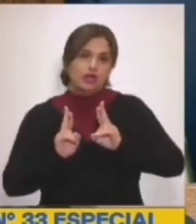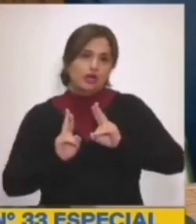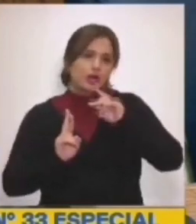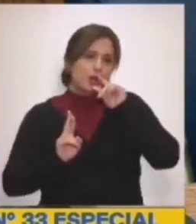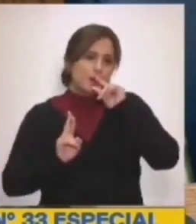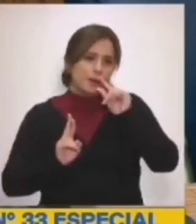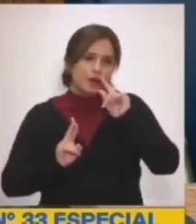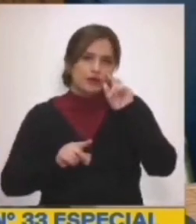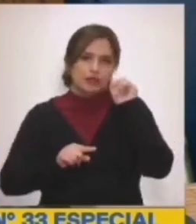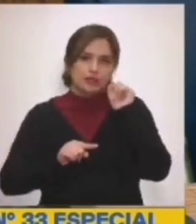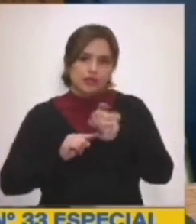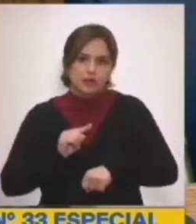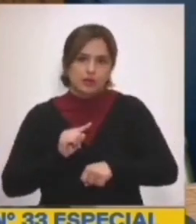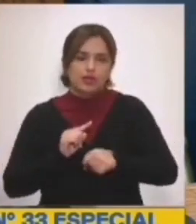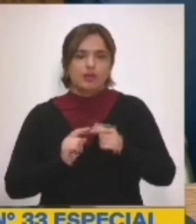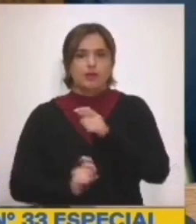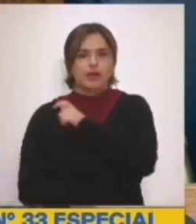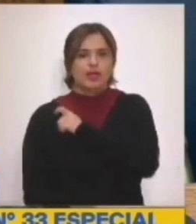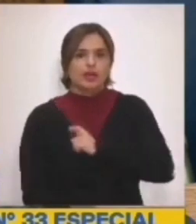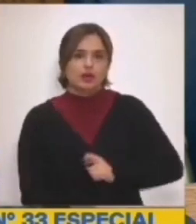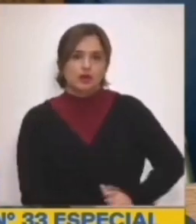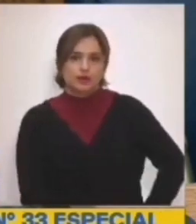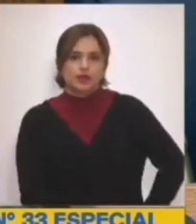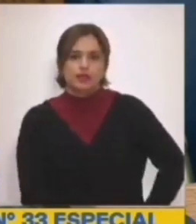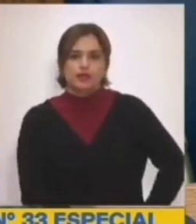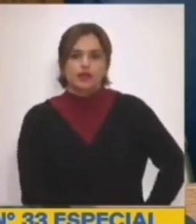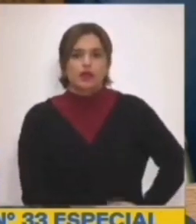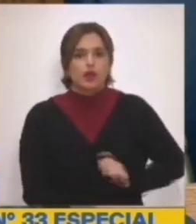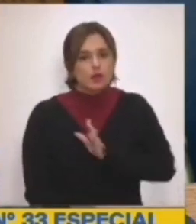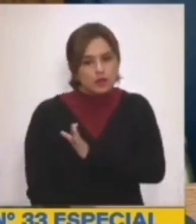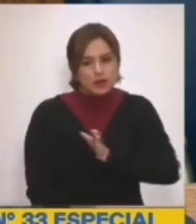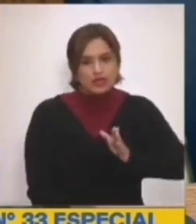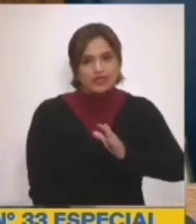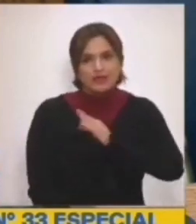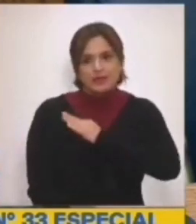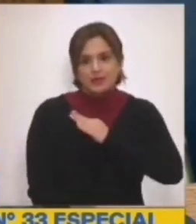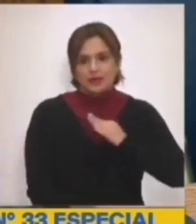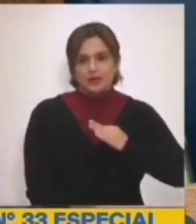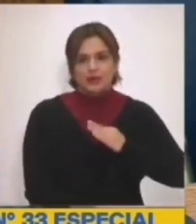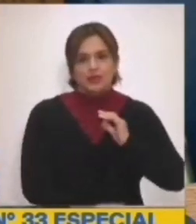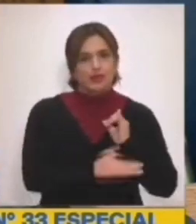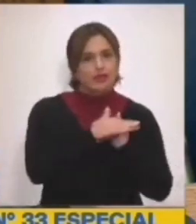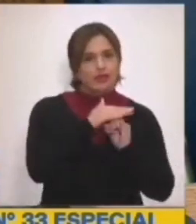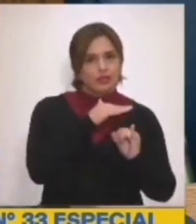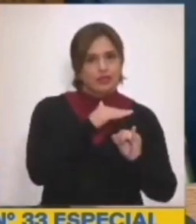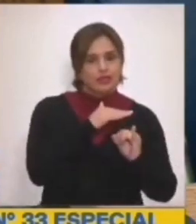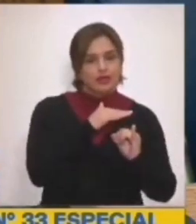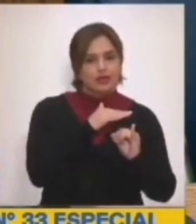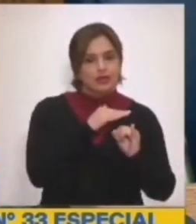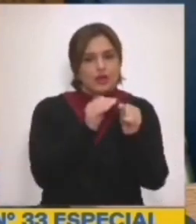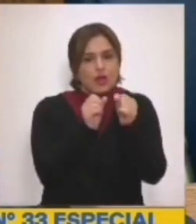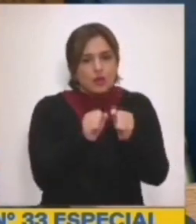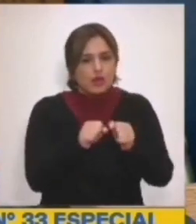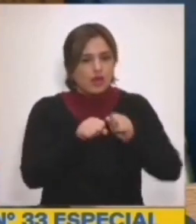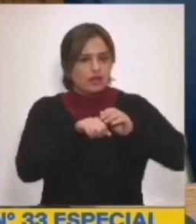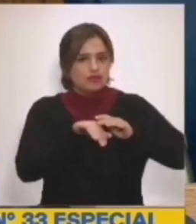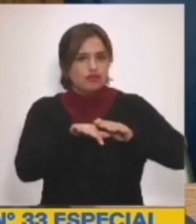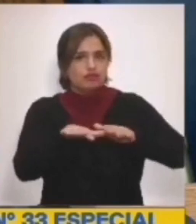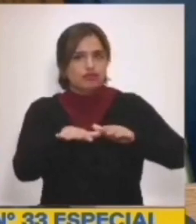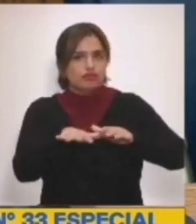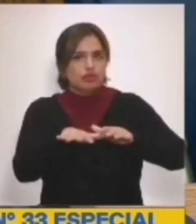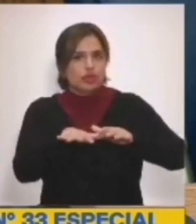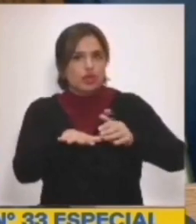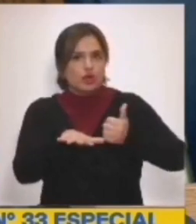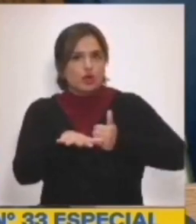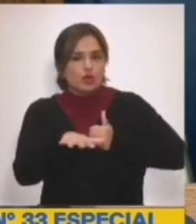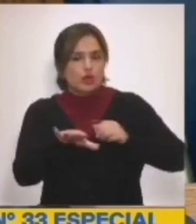la luz pronto para que el gobierno se a través del Ministerio del interior efectivamente pueda desplegar sus